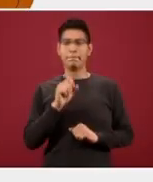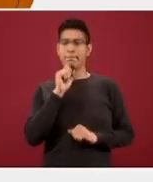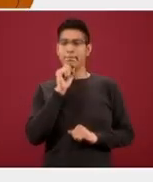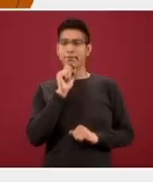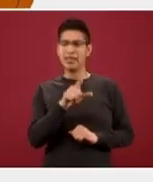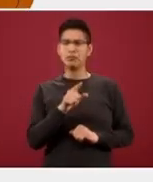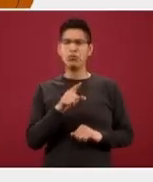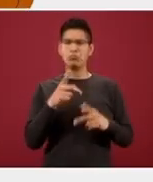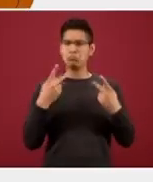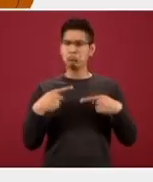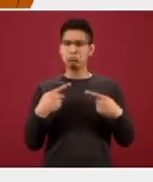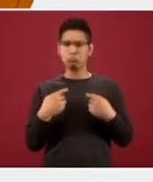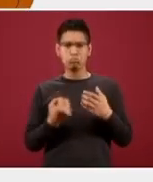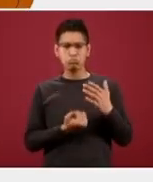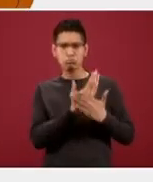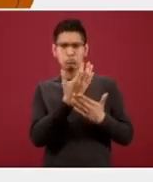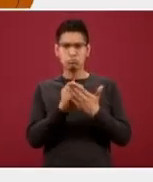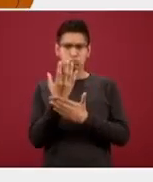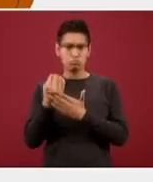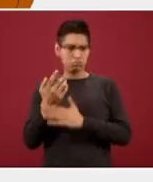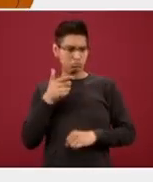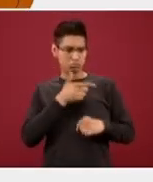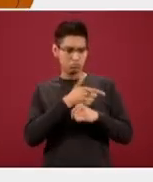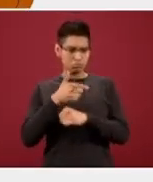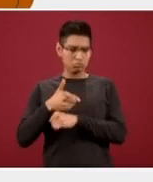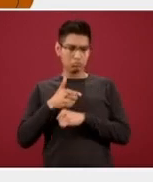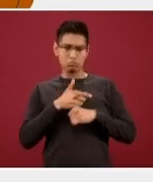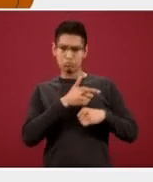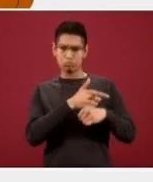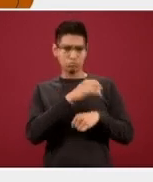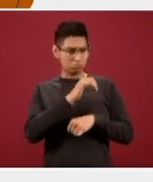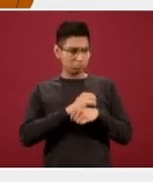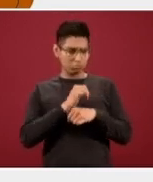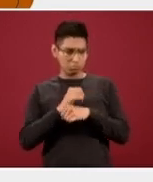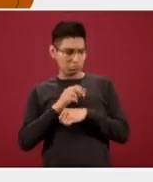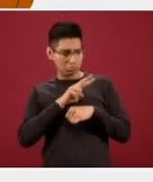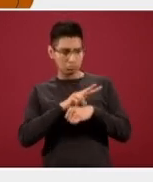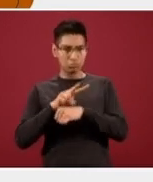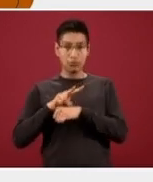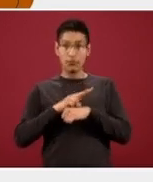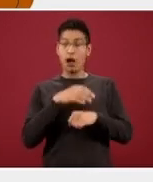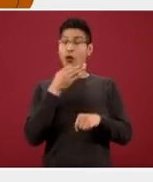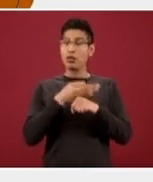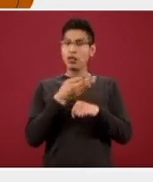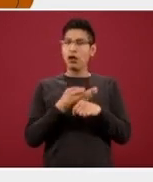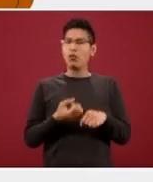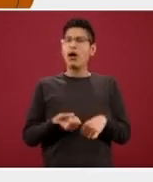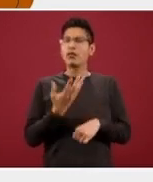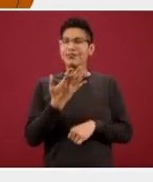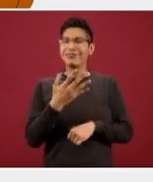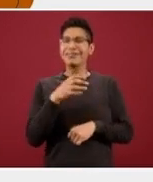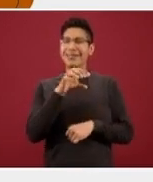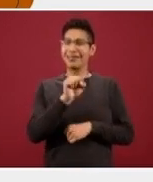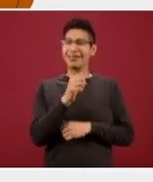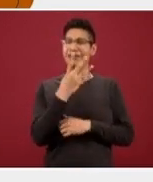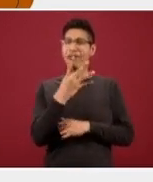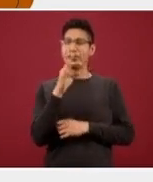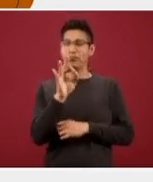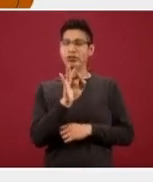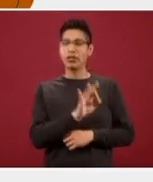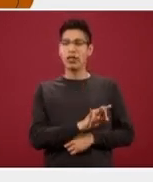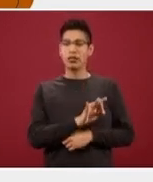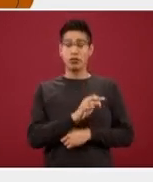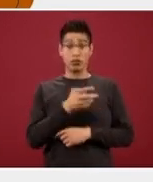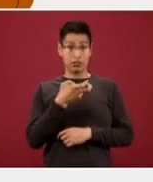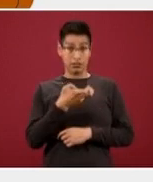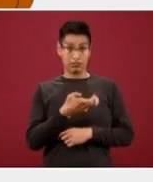de los casos que se van presentando y en este sentido tenemos reportados que el 64% de